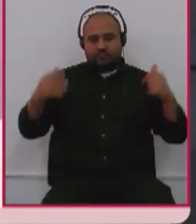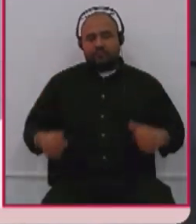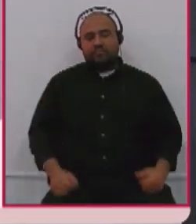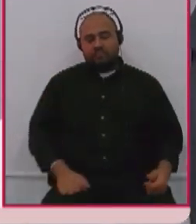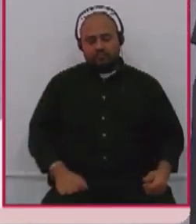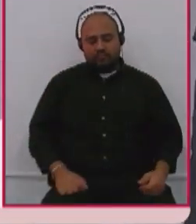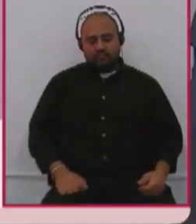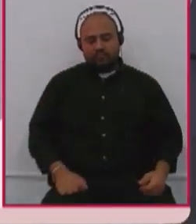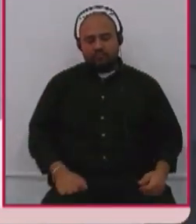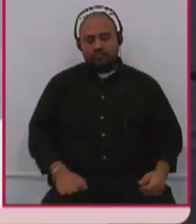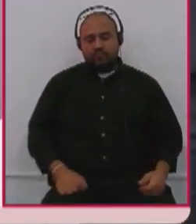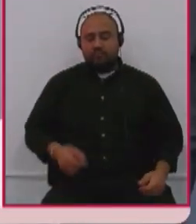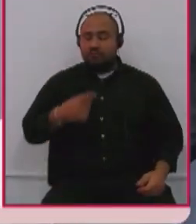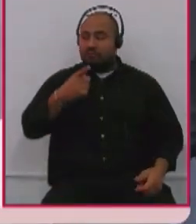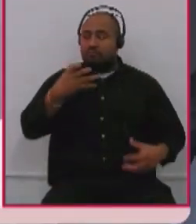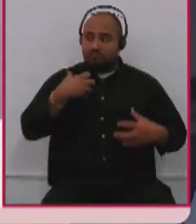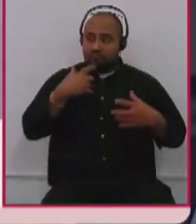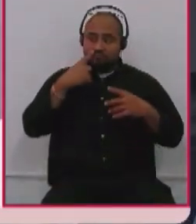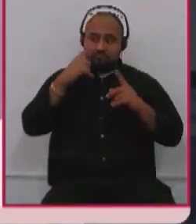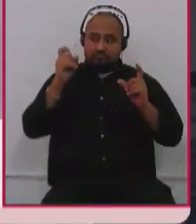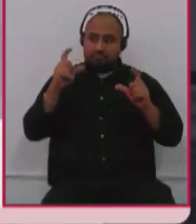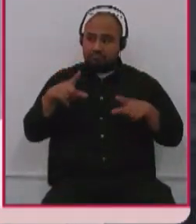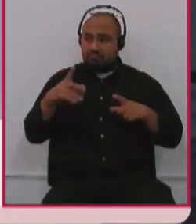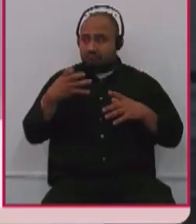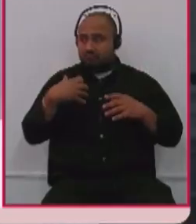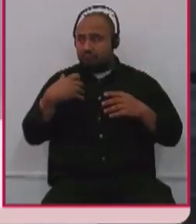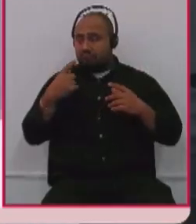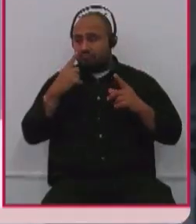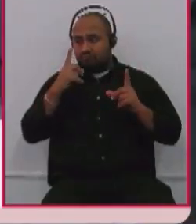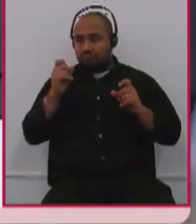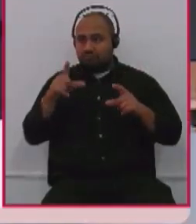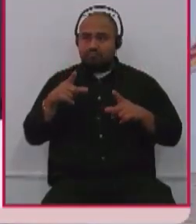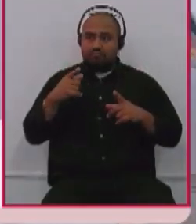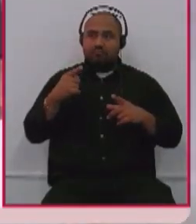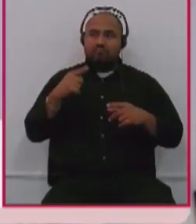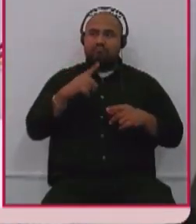Las preguntas del público, por favor. El ingeniero.